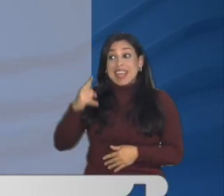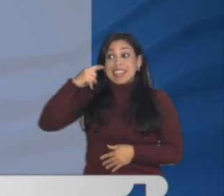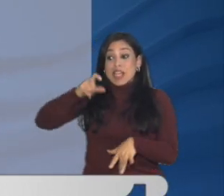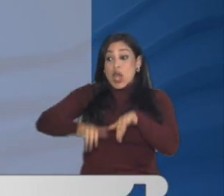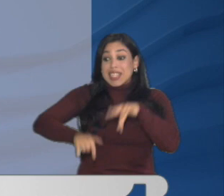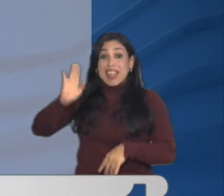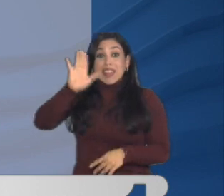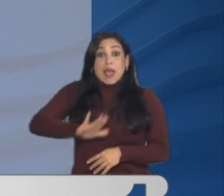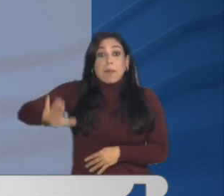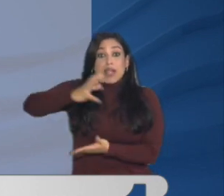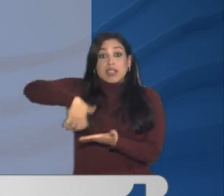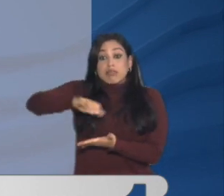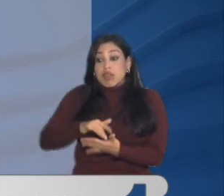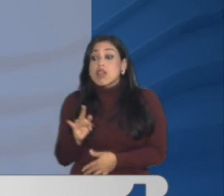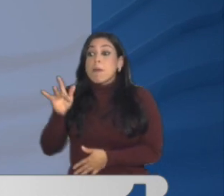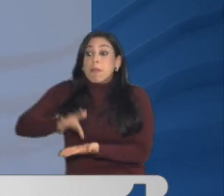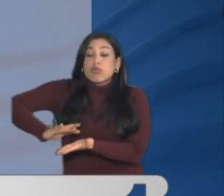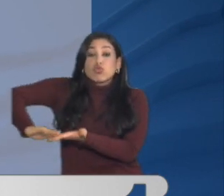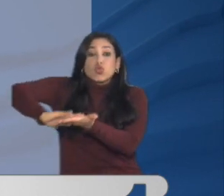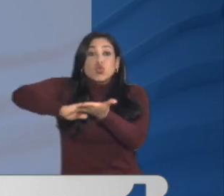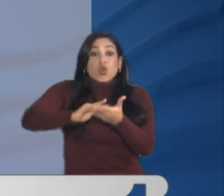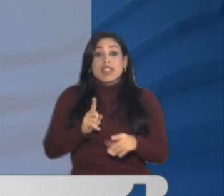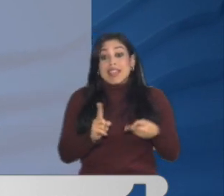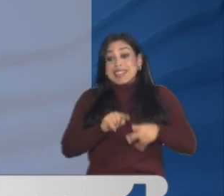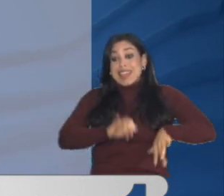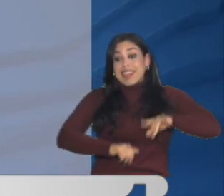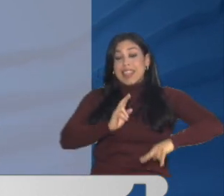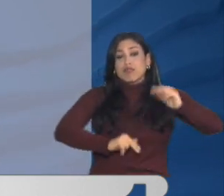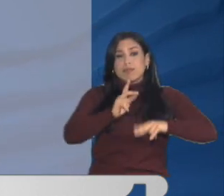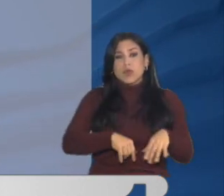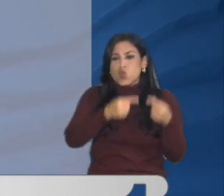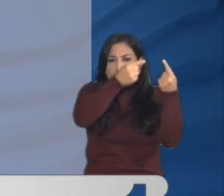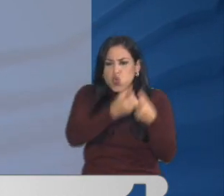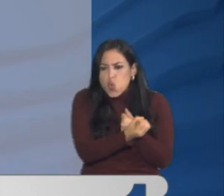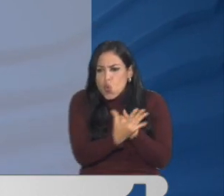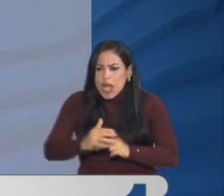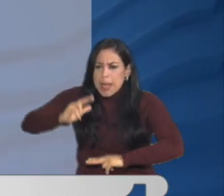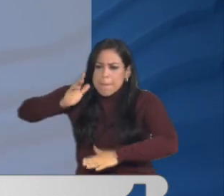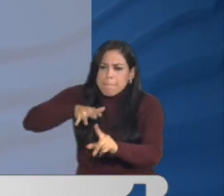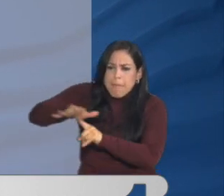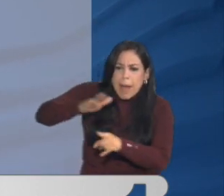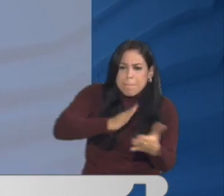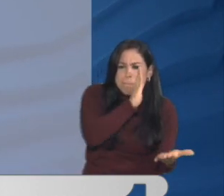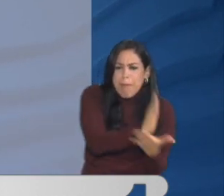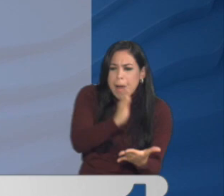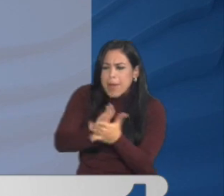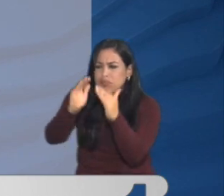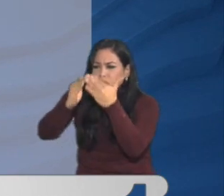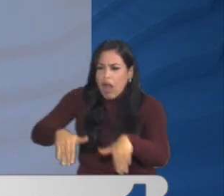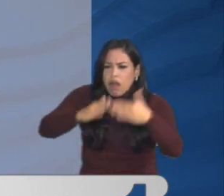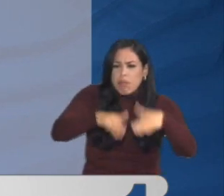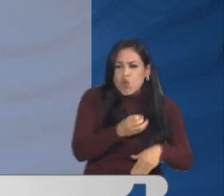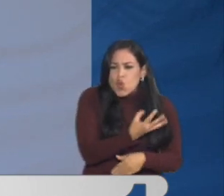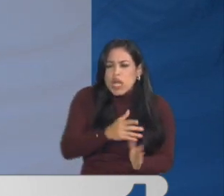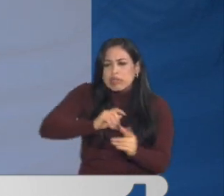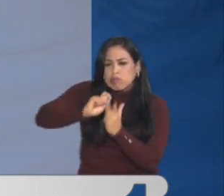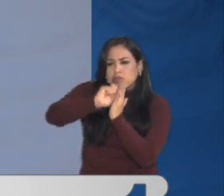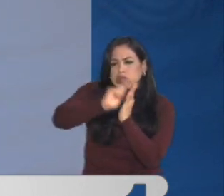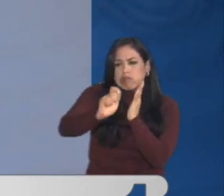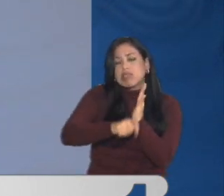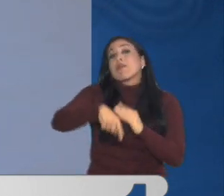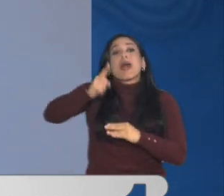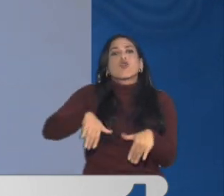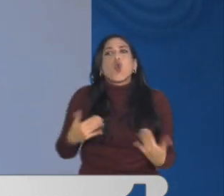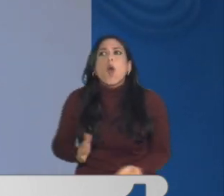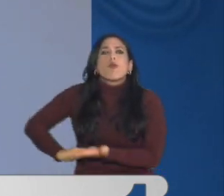riesgo del departamento se encuentra en el sitio. La Secretaría de Infraestructura haciendo un inventario de las estructuras afectadas y sobre todo en búsqueda de